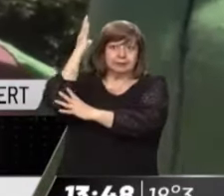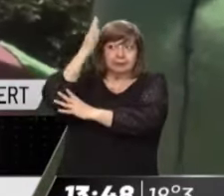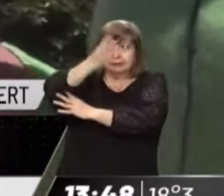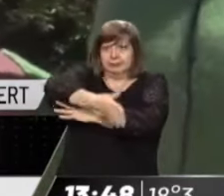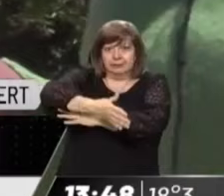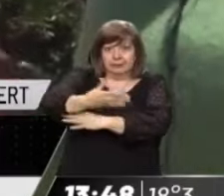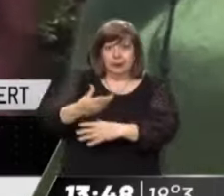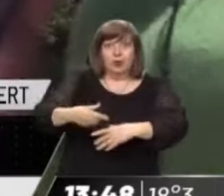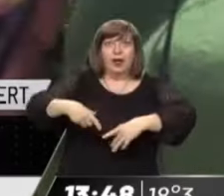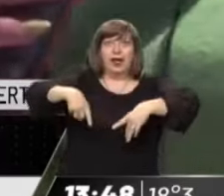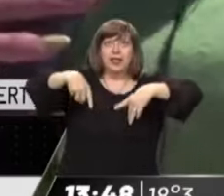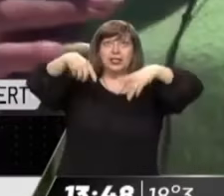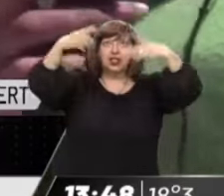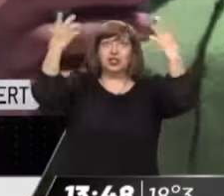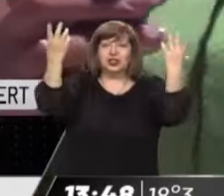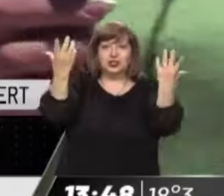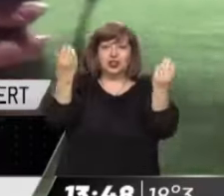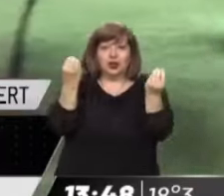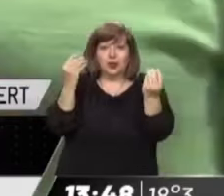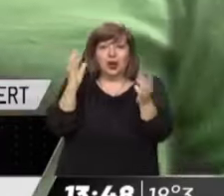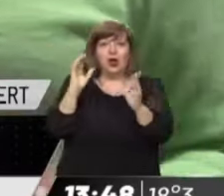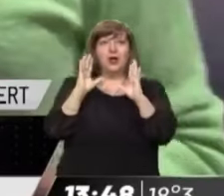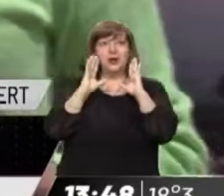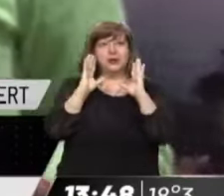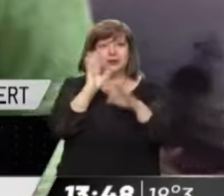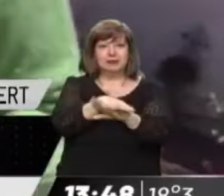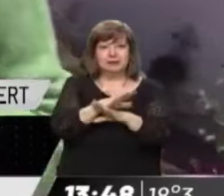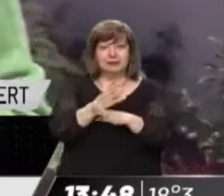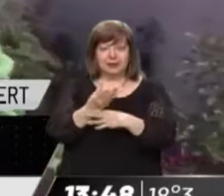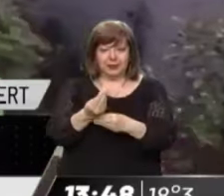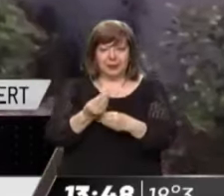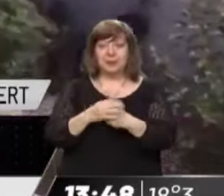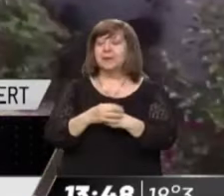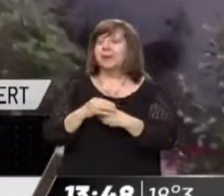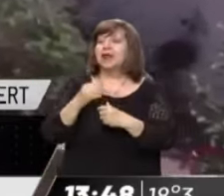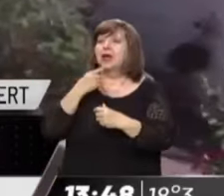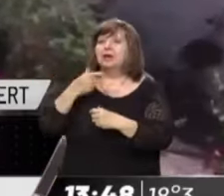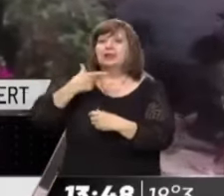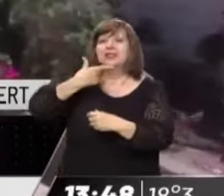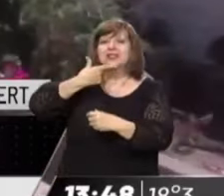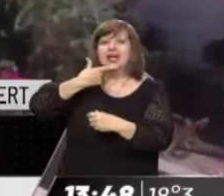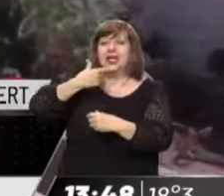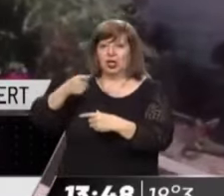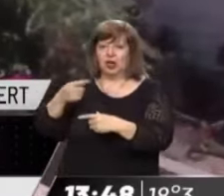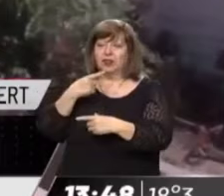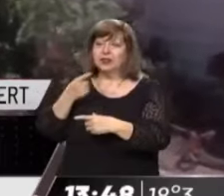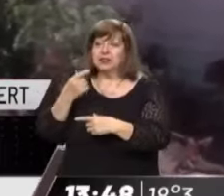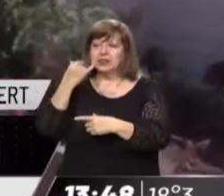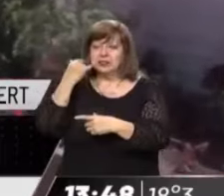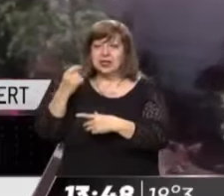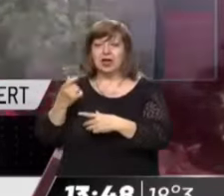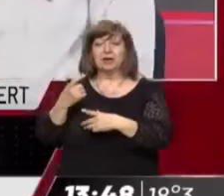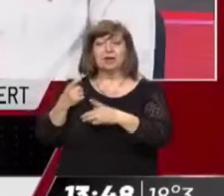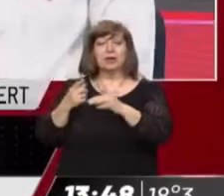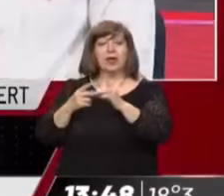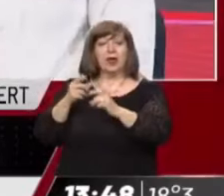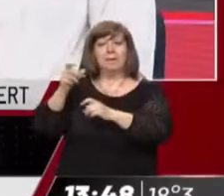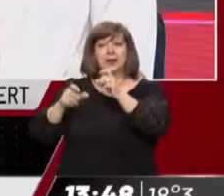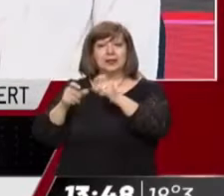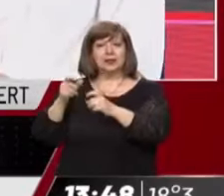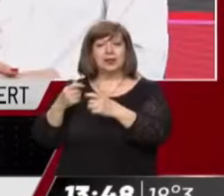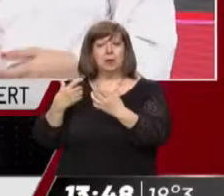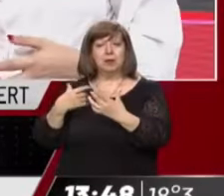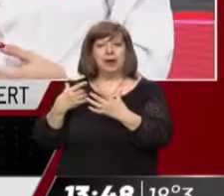visto posterior sí Sergio te escucha sí consultar mucha gente nos ha llamado estos días y ha tratado de contratar una persona particular para